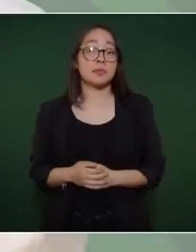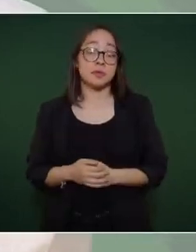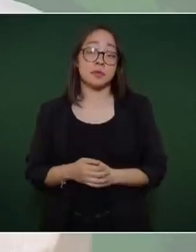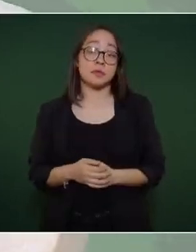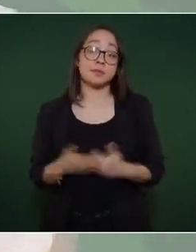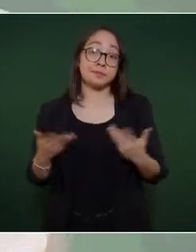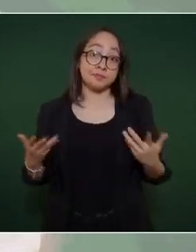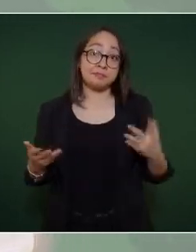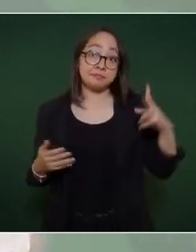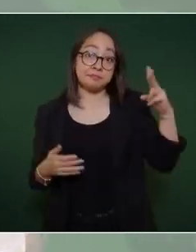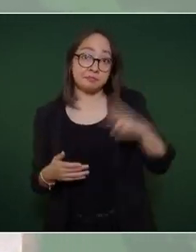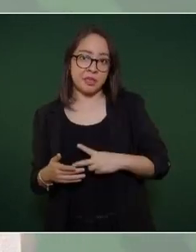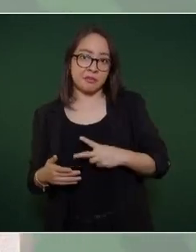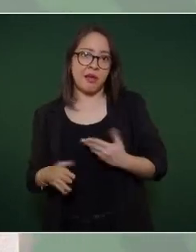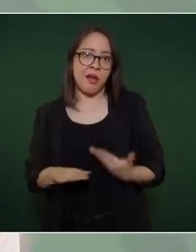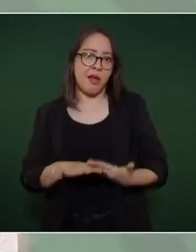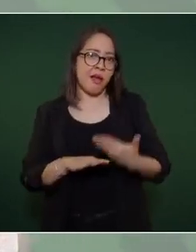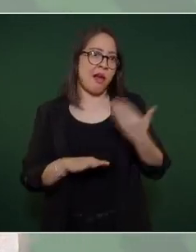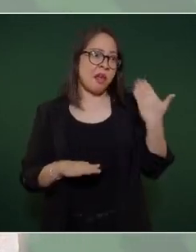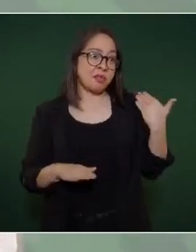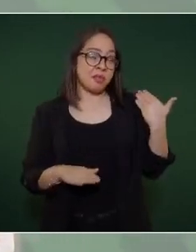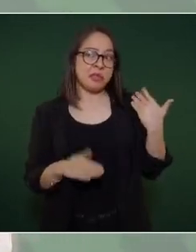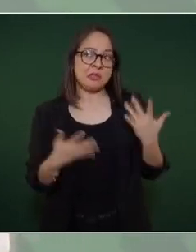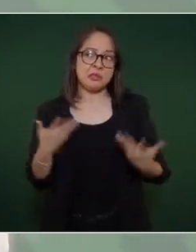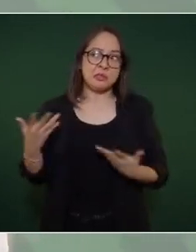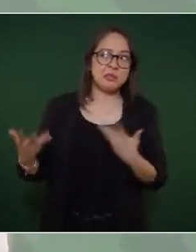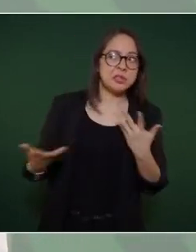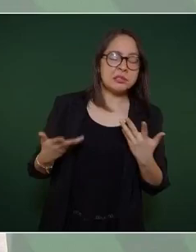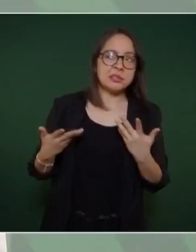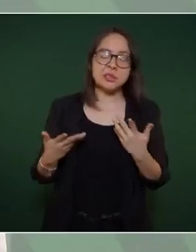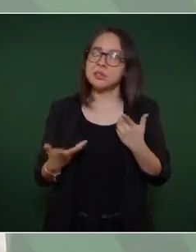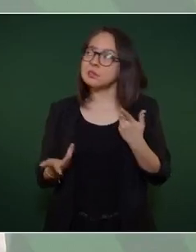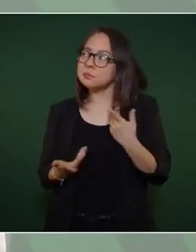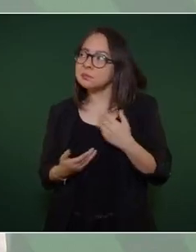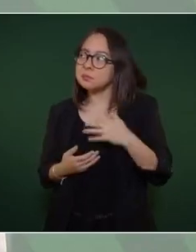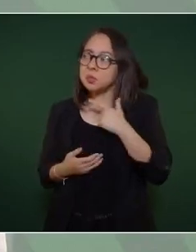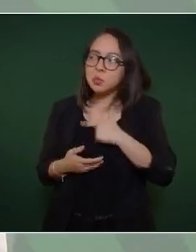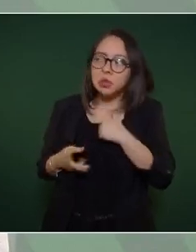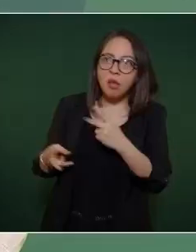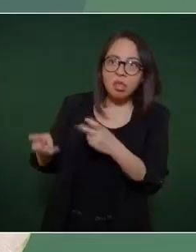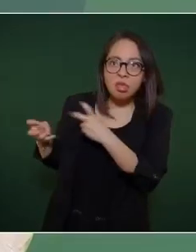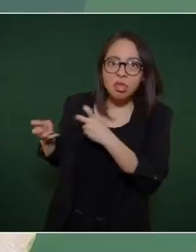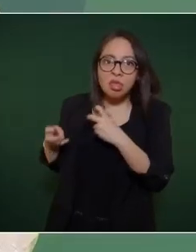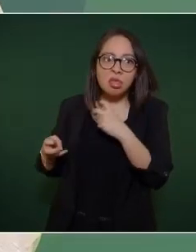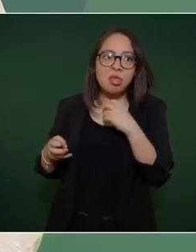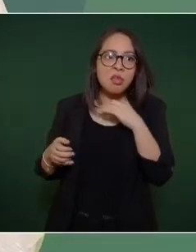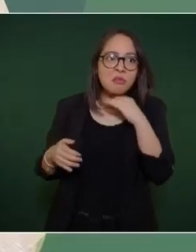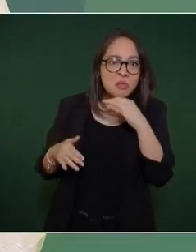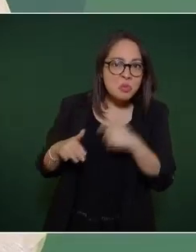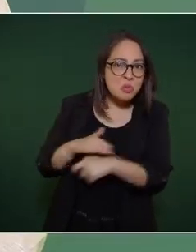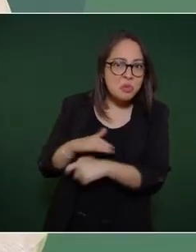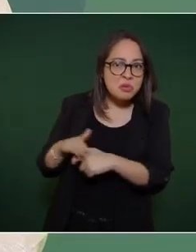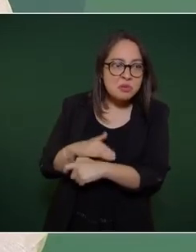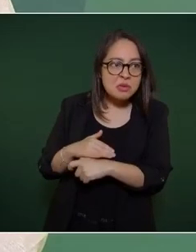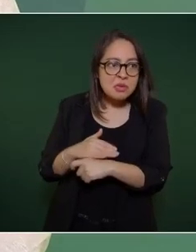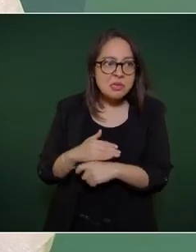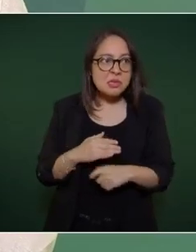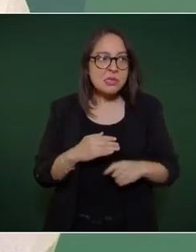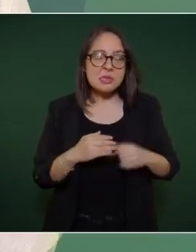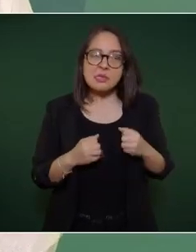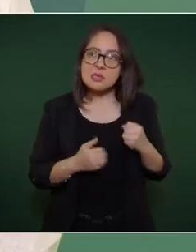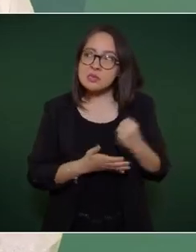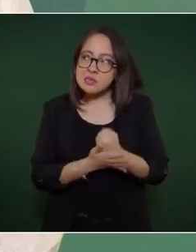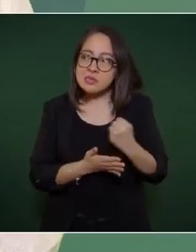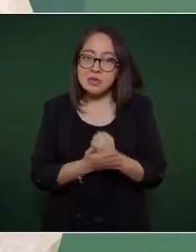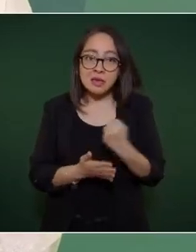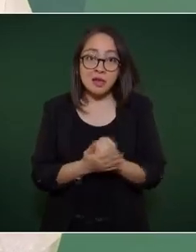imponer como gobierno la corrupción. No han podido. Si ahora